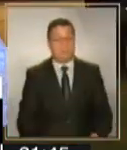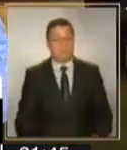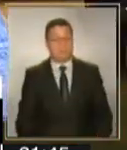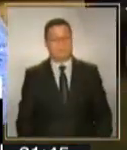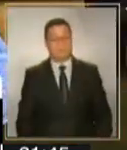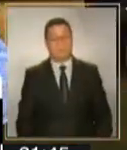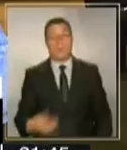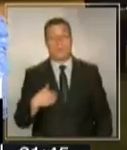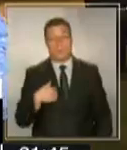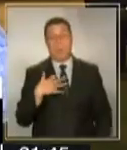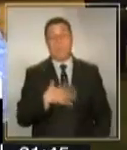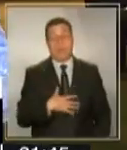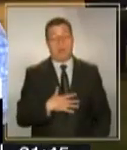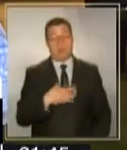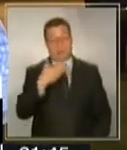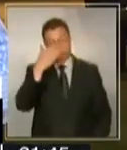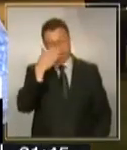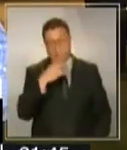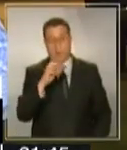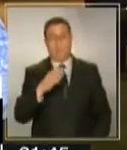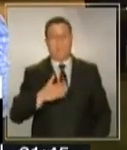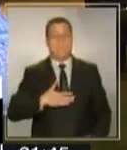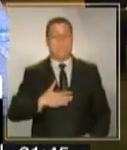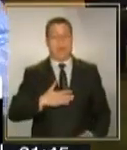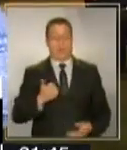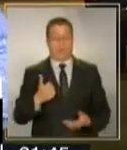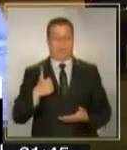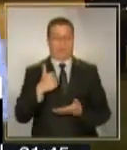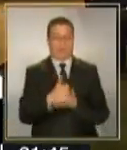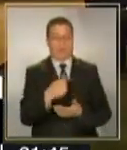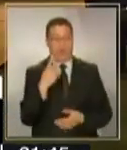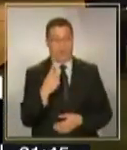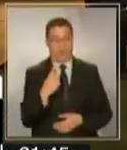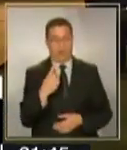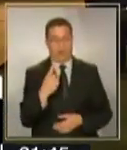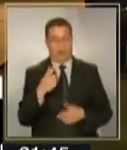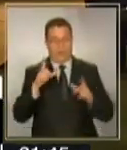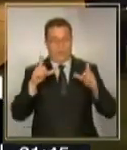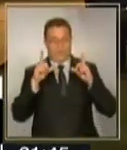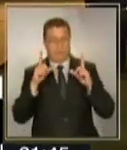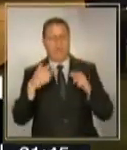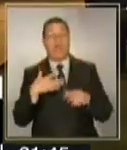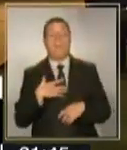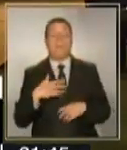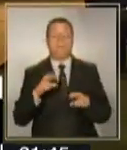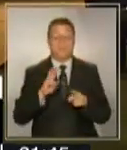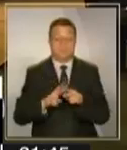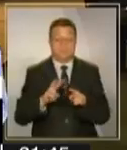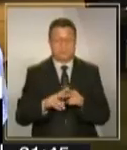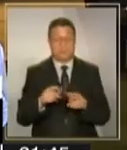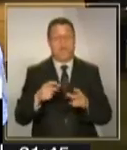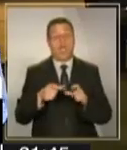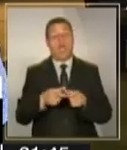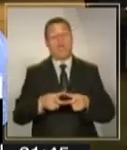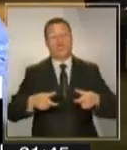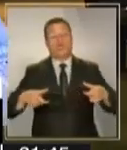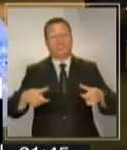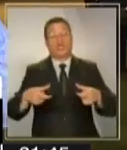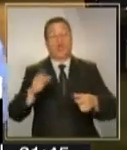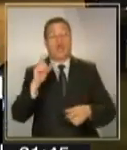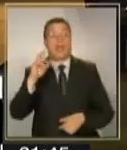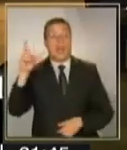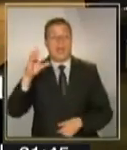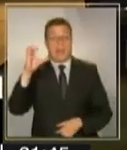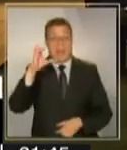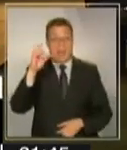A mí me gusta la idea de un candidato propio. Eso lo vamos a resolver seguramente en el Consejo General que hay en el mes de enero